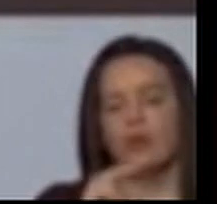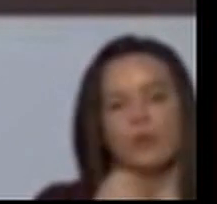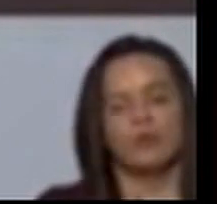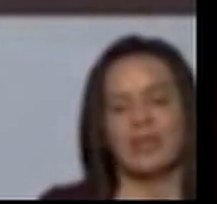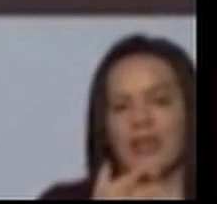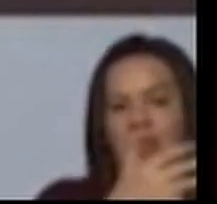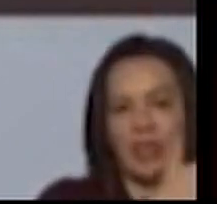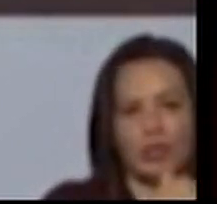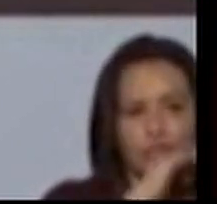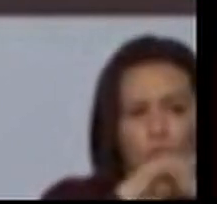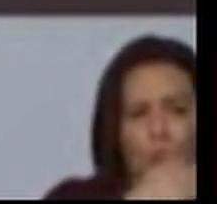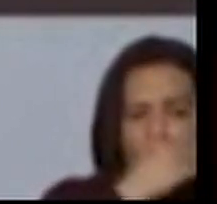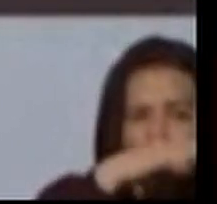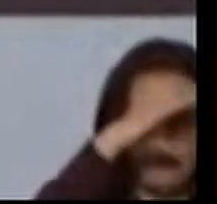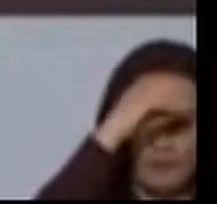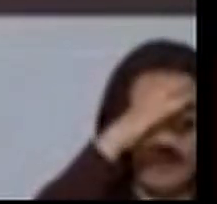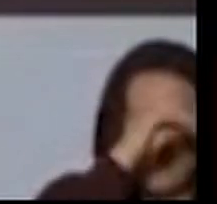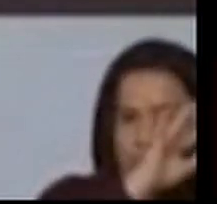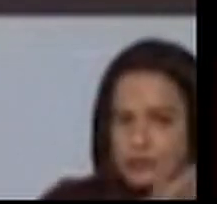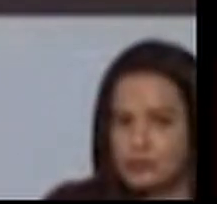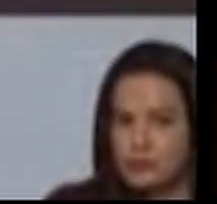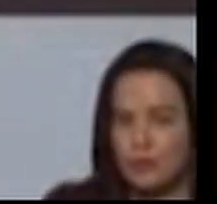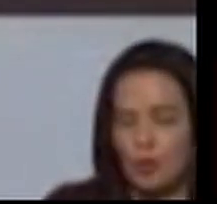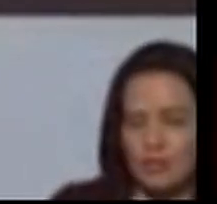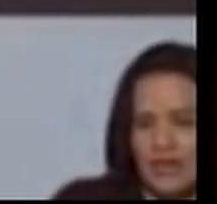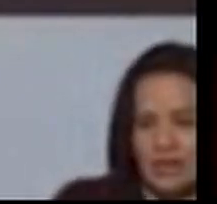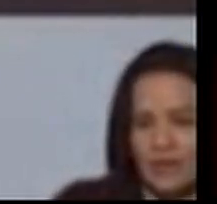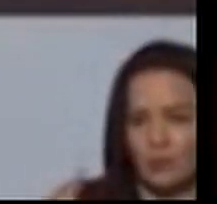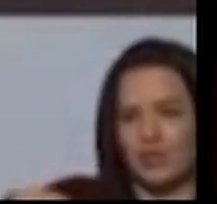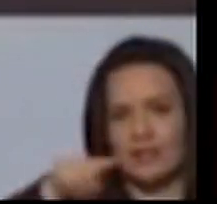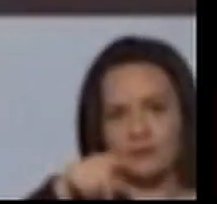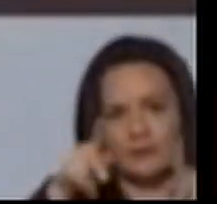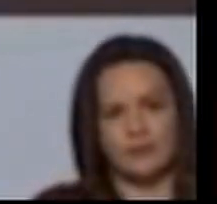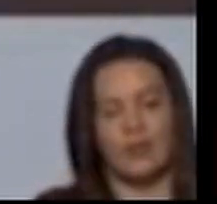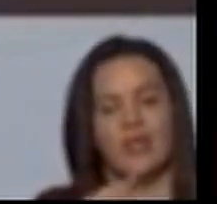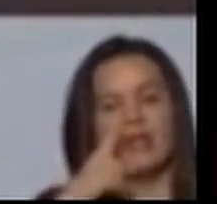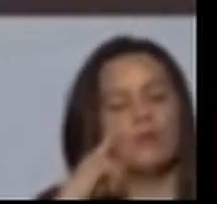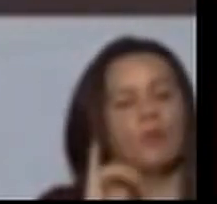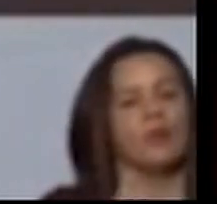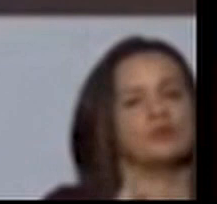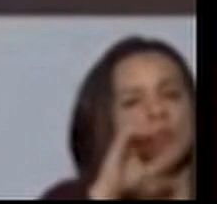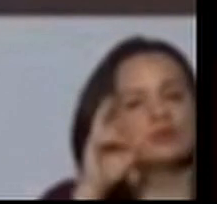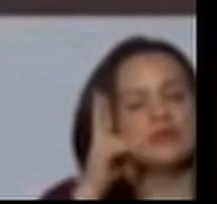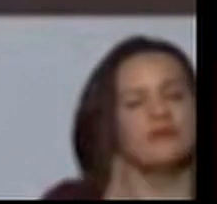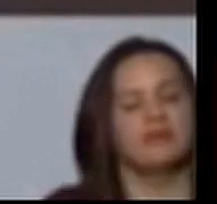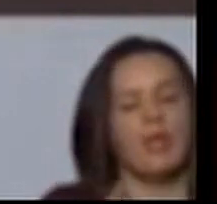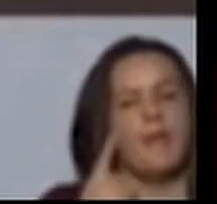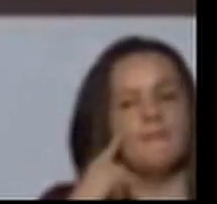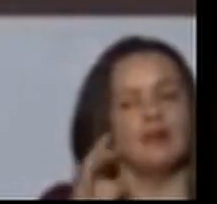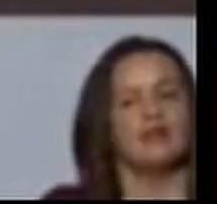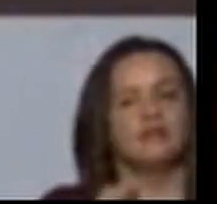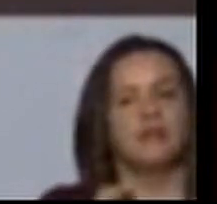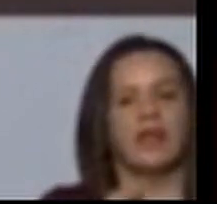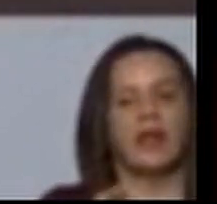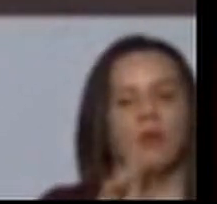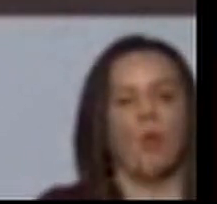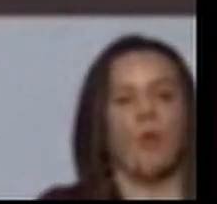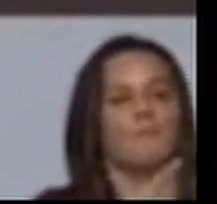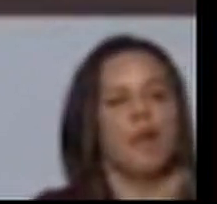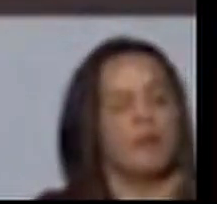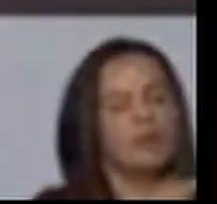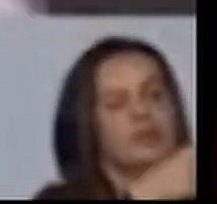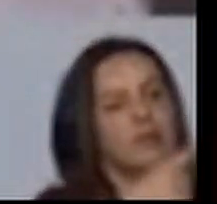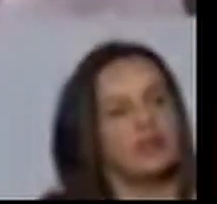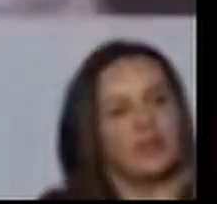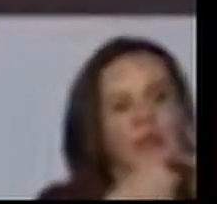recoger la información y es por eso que los costarricenses, para ponerlo en palabras más sencillas, vamos y tenemos